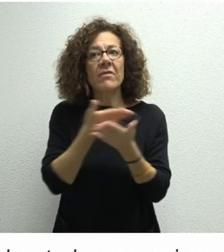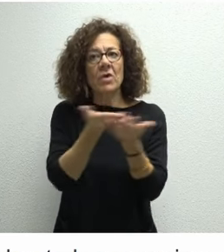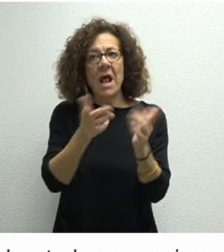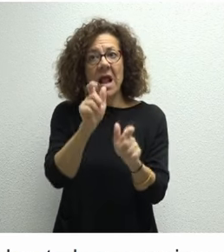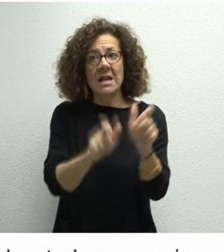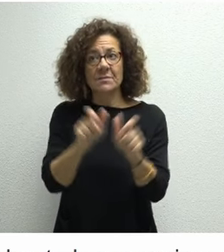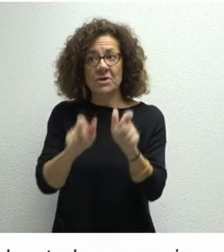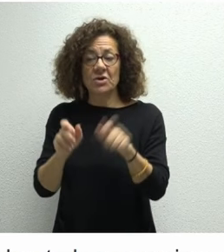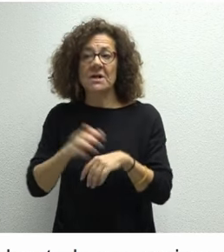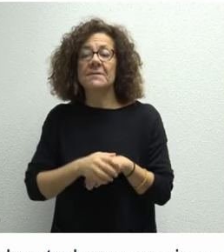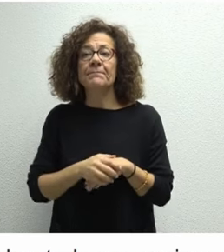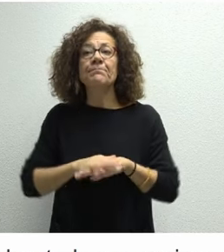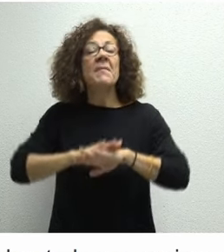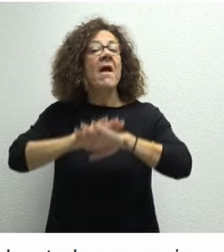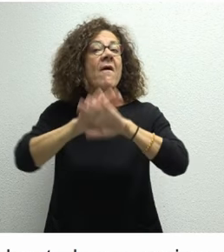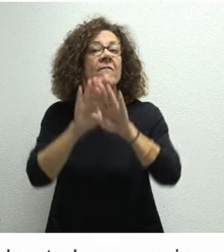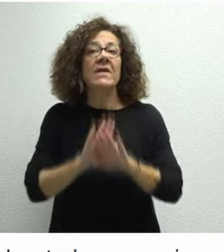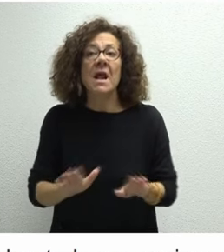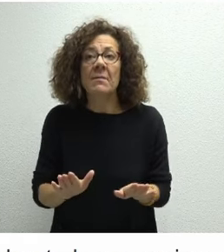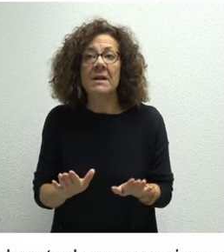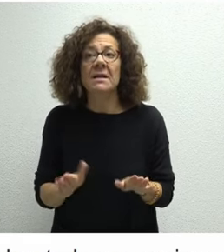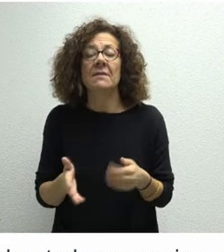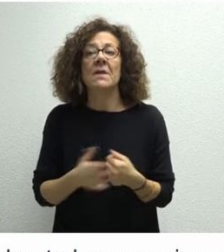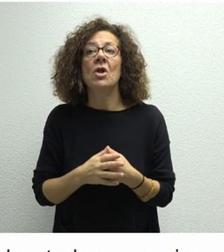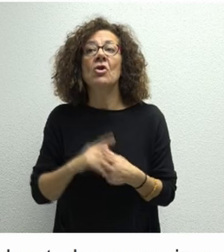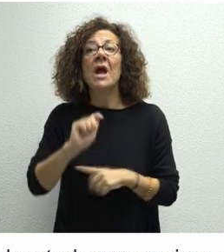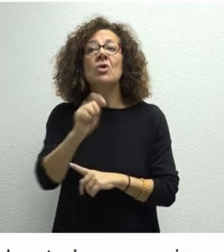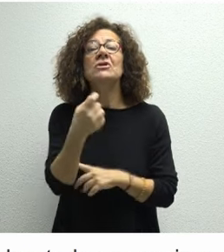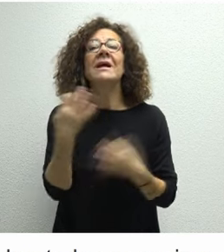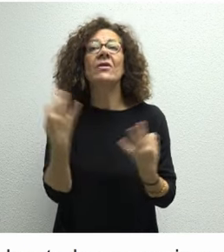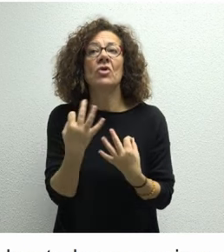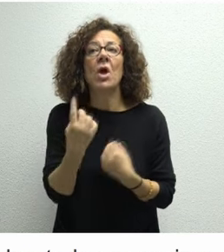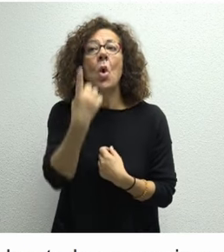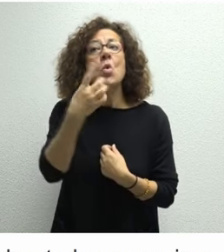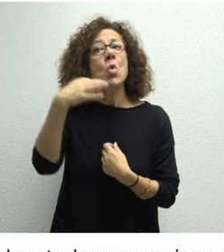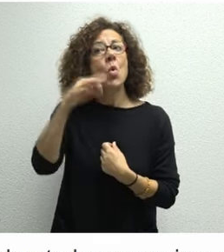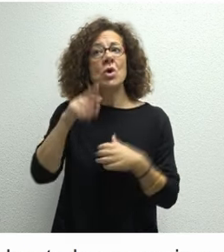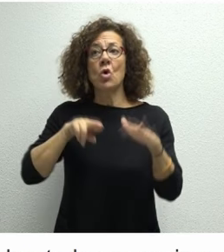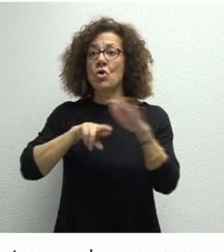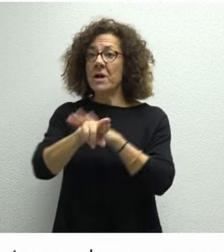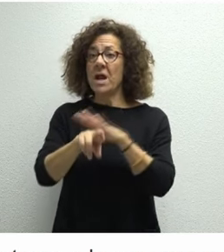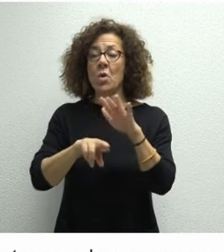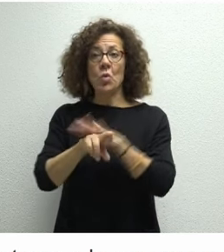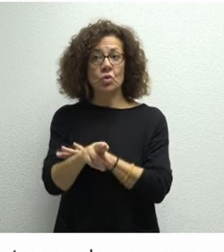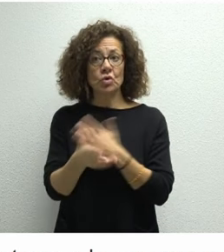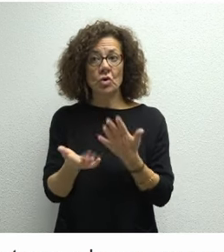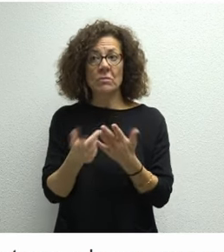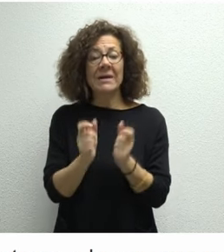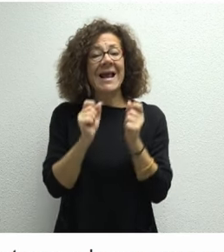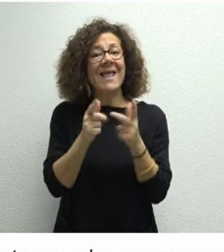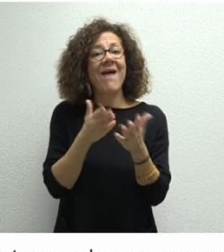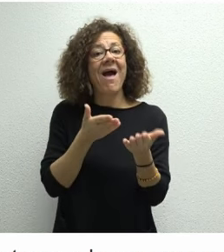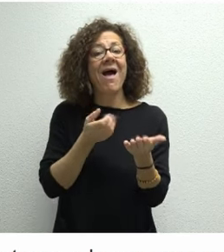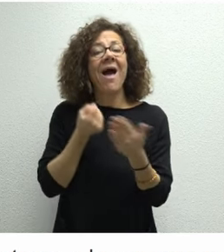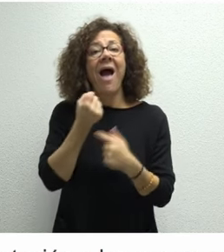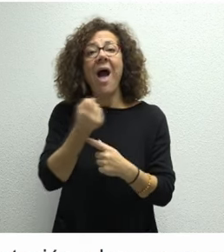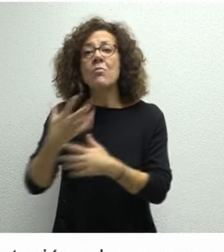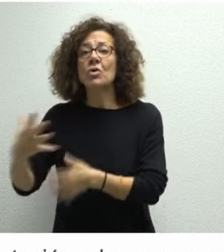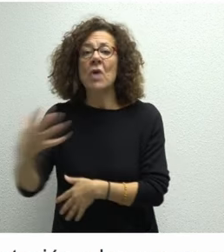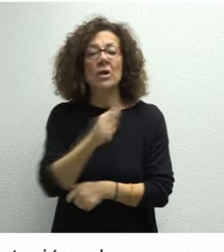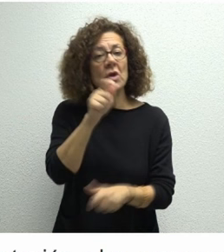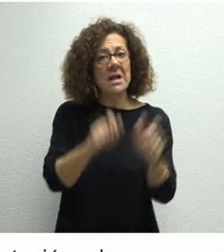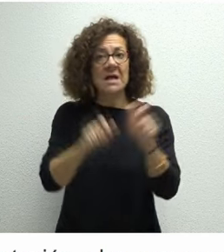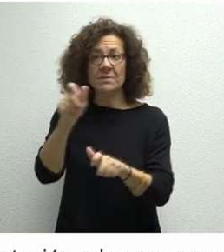personas y Bueno finalmente pues lo que lo que se ha conseguido es que haya un único recurso no que da respuesta a a todas las